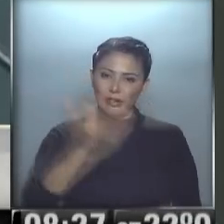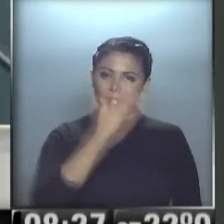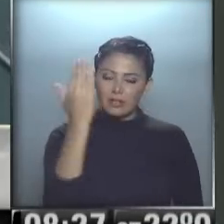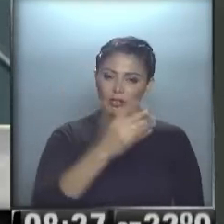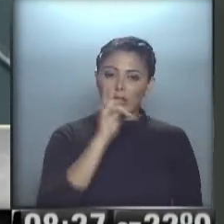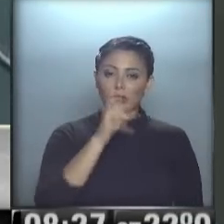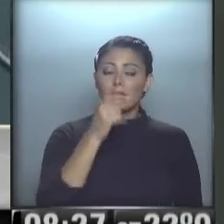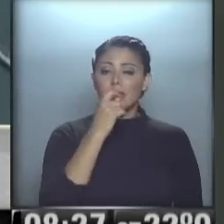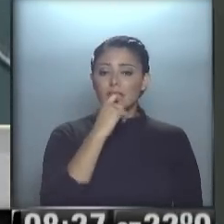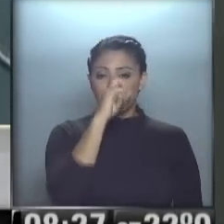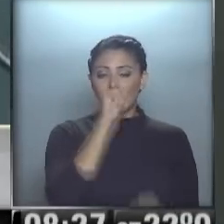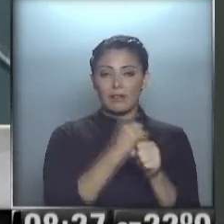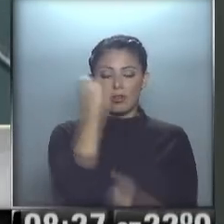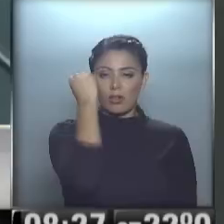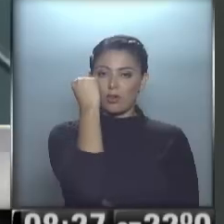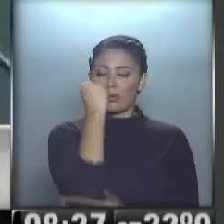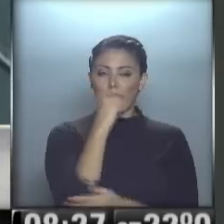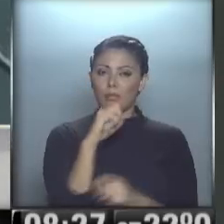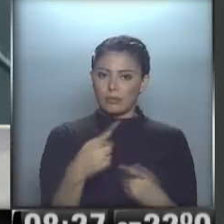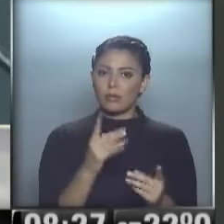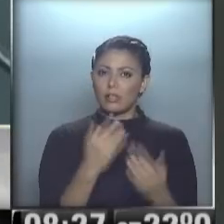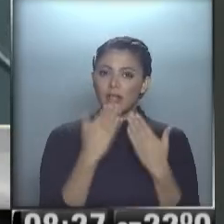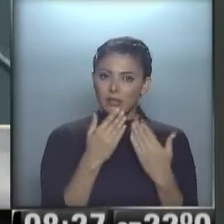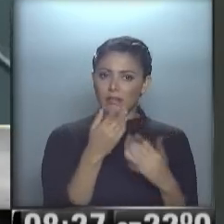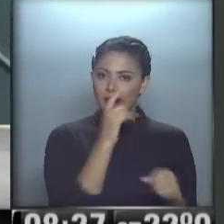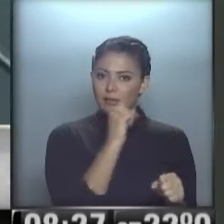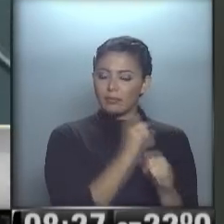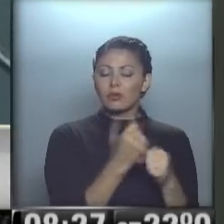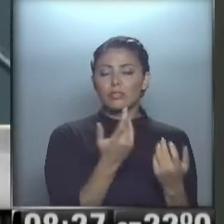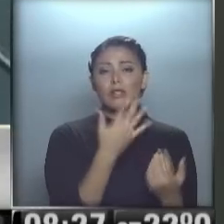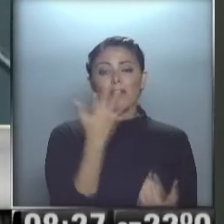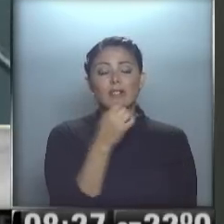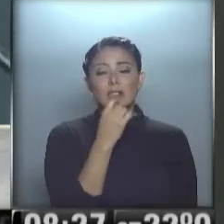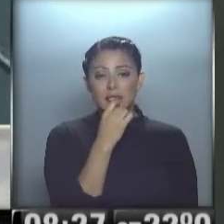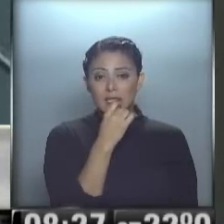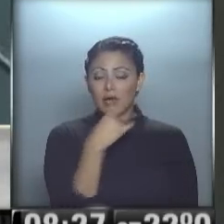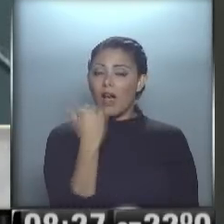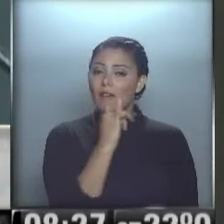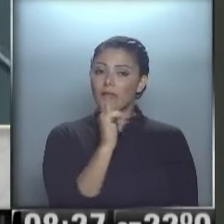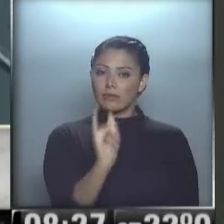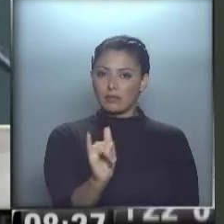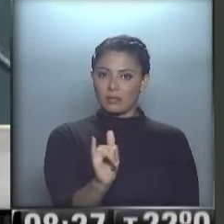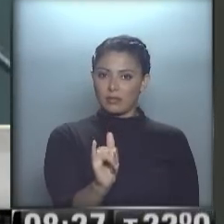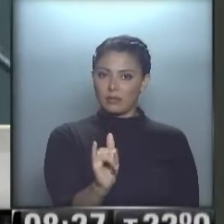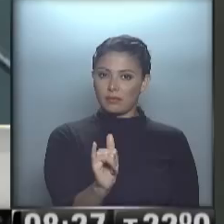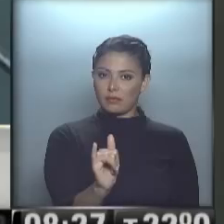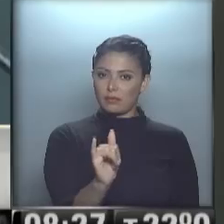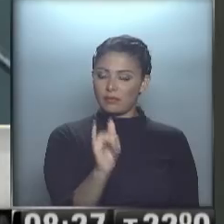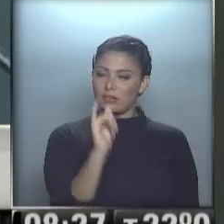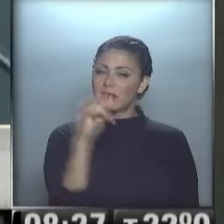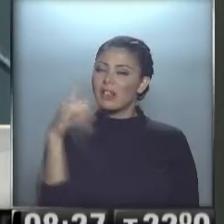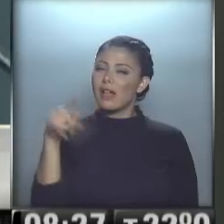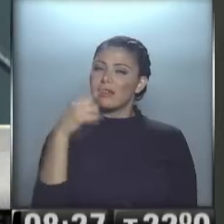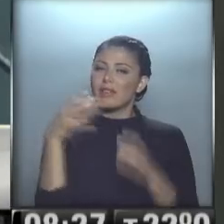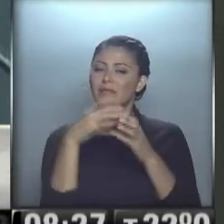tener en El desenvolvimiento de la actividad económica Así que sinceramente cuando advertimos esos pronósticos de